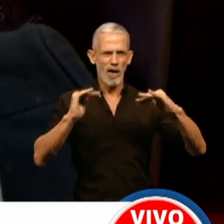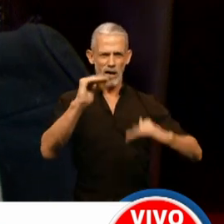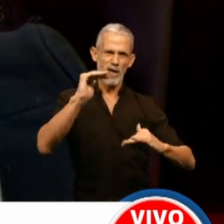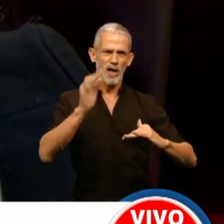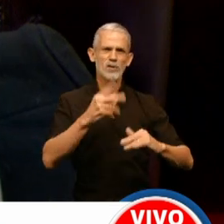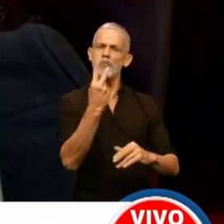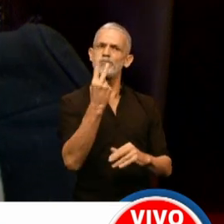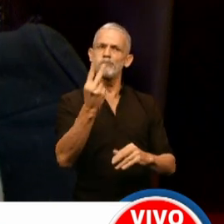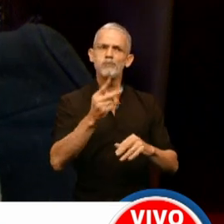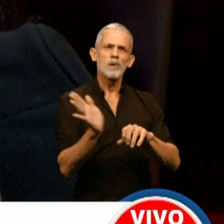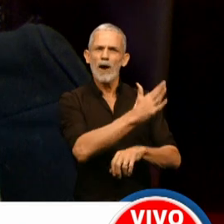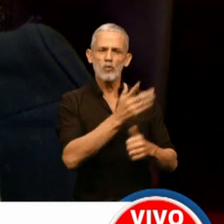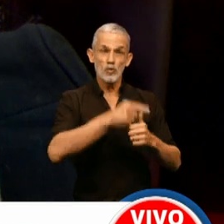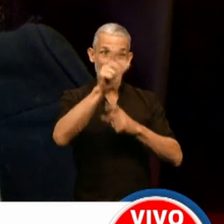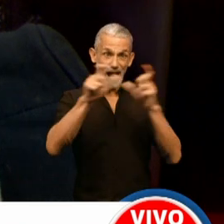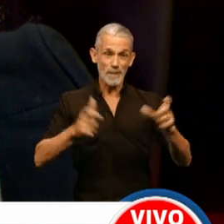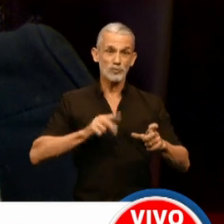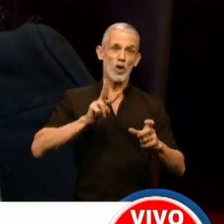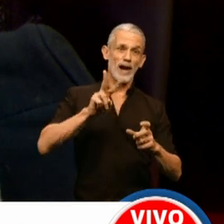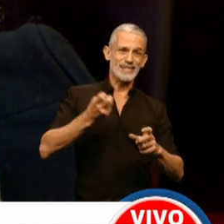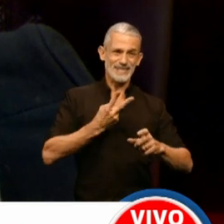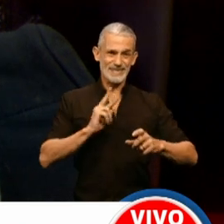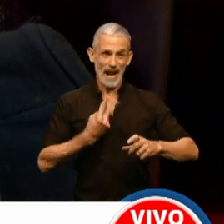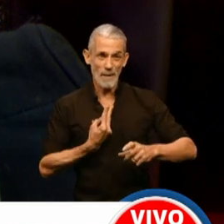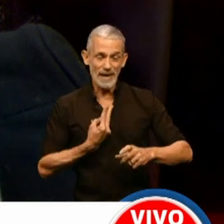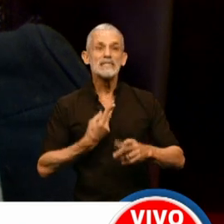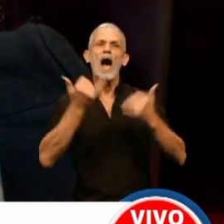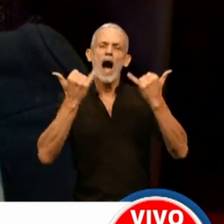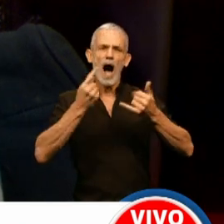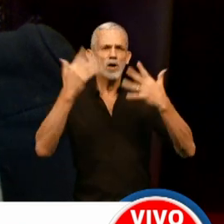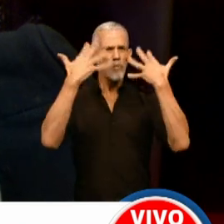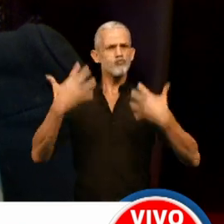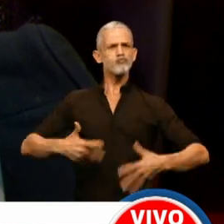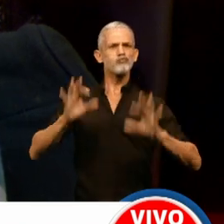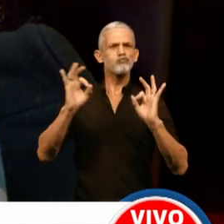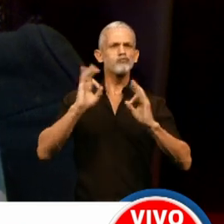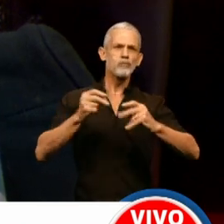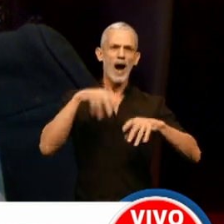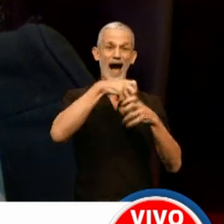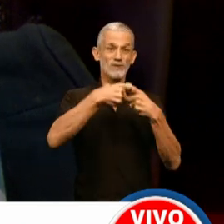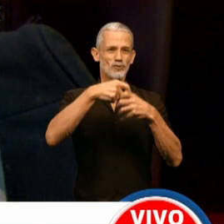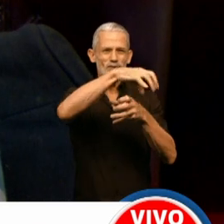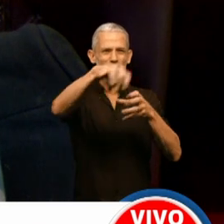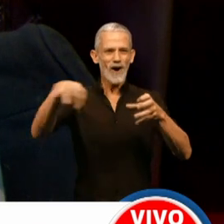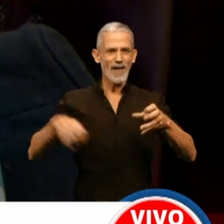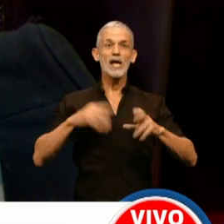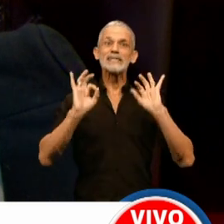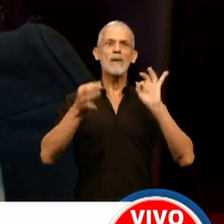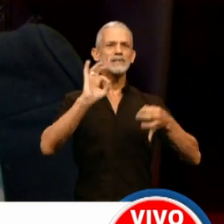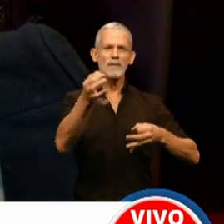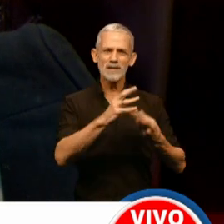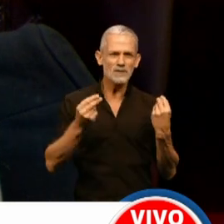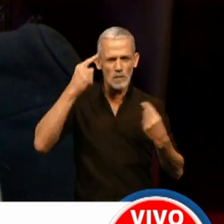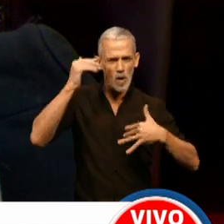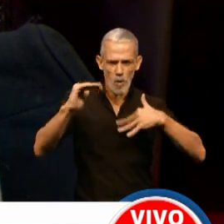una doble exclusión las personas travestis y trans tienen una formación histórica en sus organizaciones y esos saberes que han